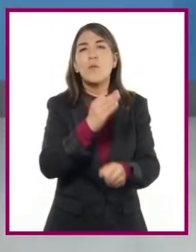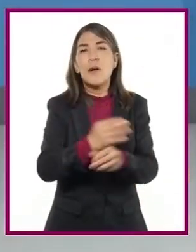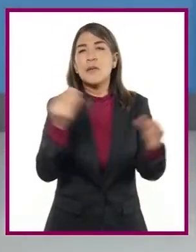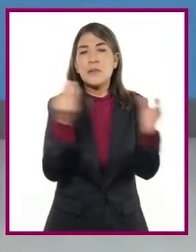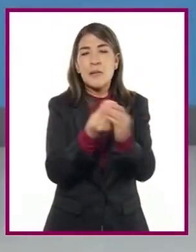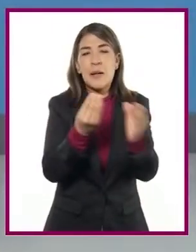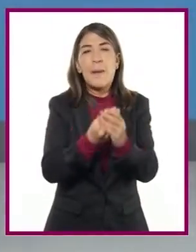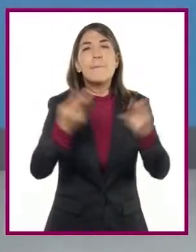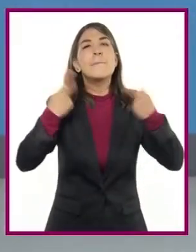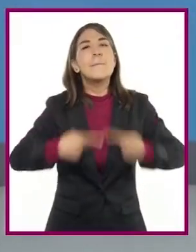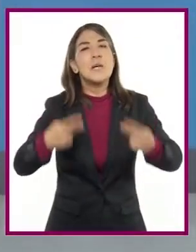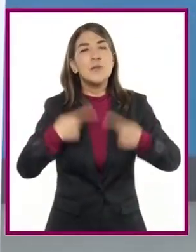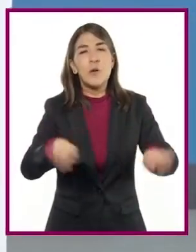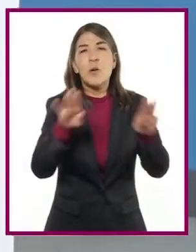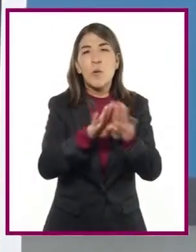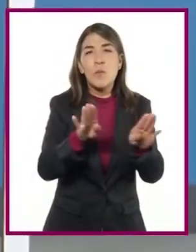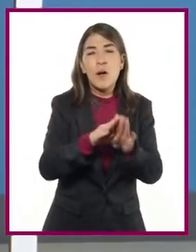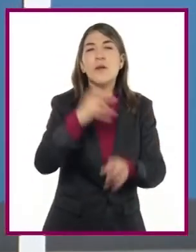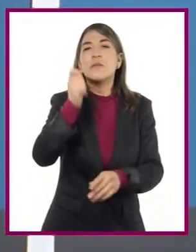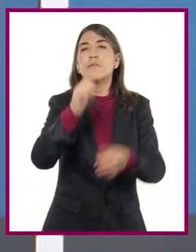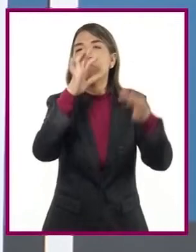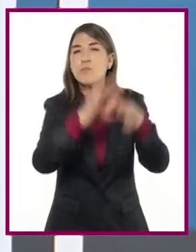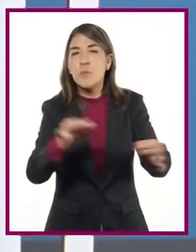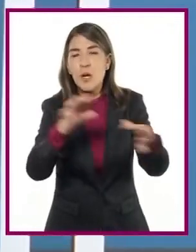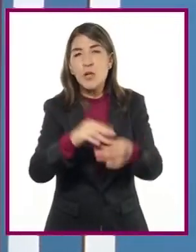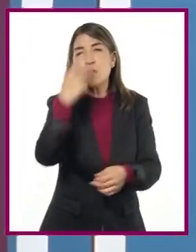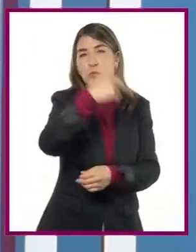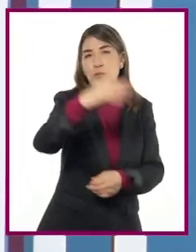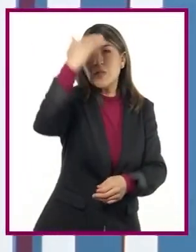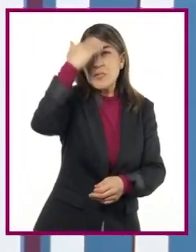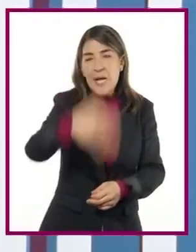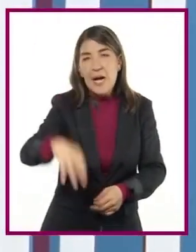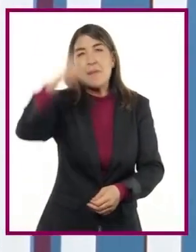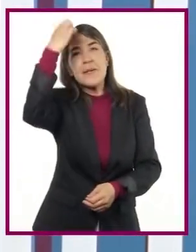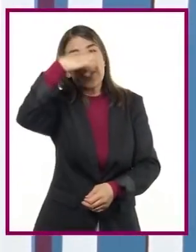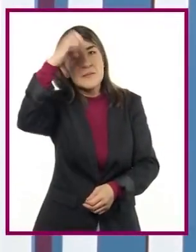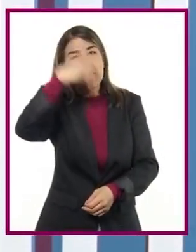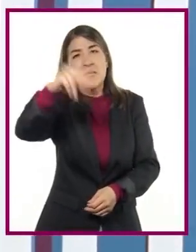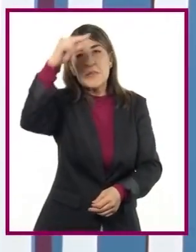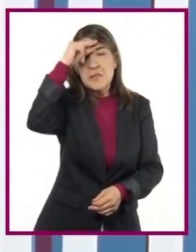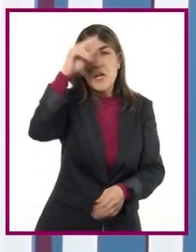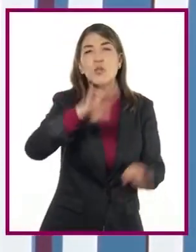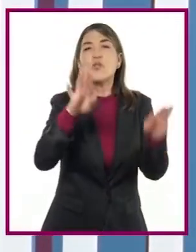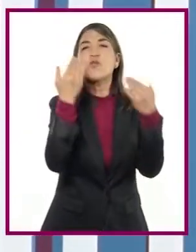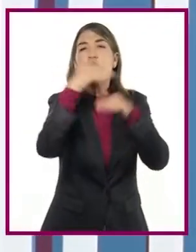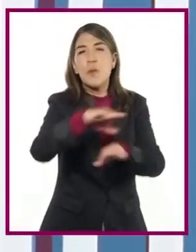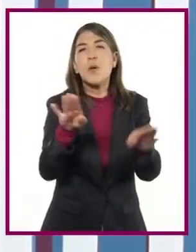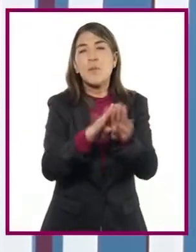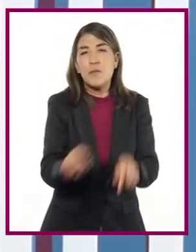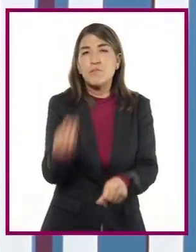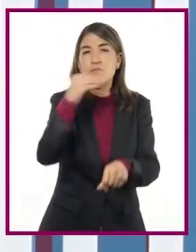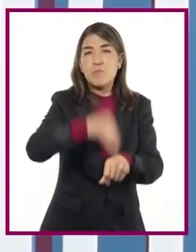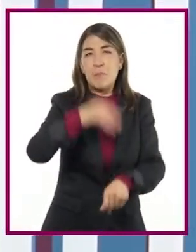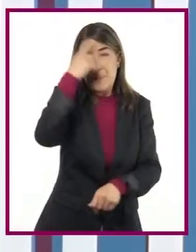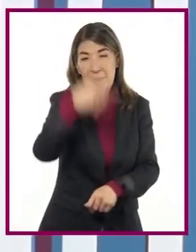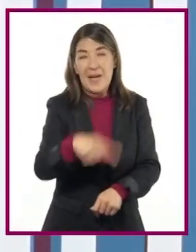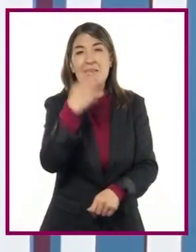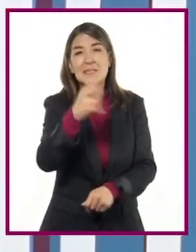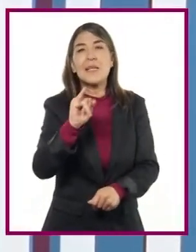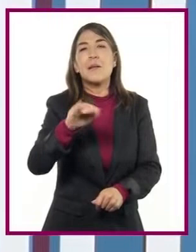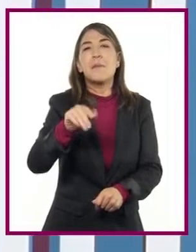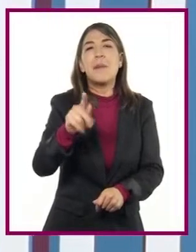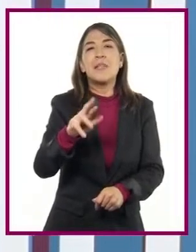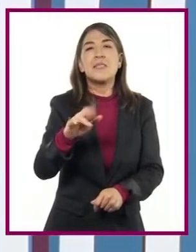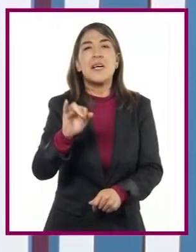por personalidades que nos compartirán sus saberes, experiencias y formas de aplicación de este principio en su